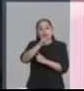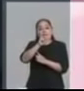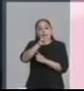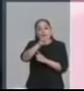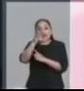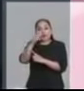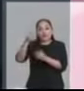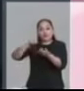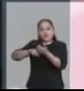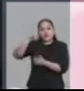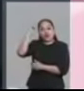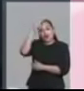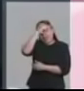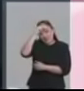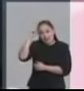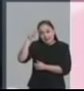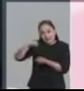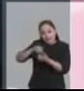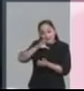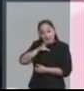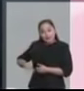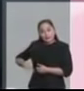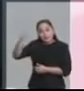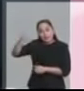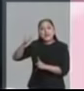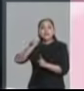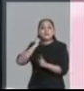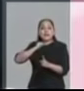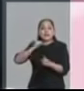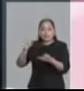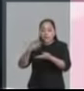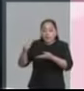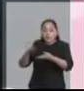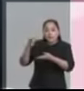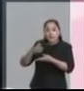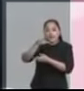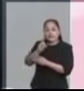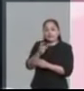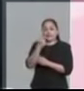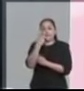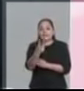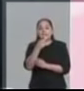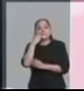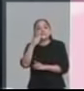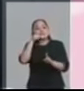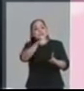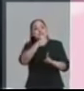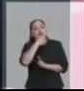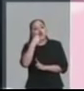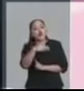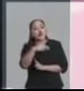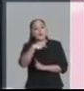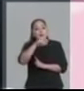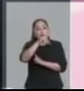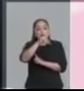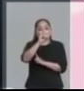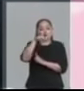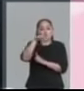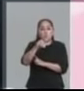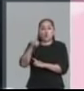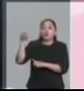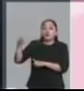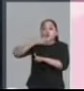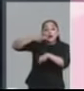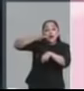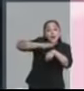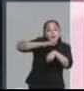candidato en Nayarit, al Senado. Y en la página 33 acusas a Poncho Romo de ser corrupto y anunciaste que va a ser el jefe